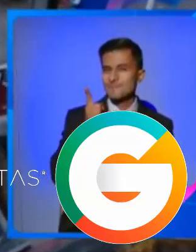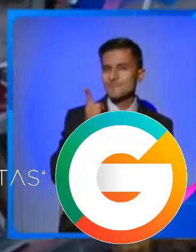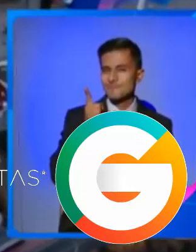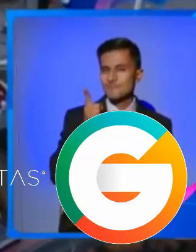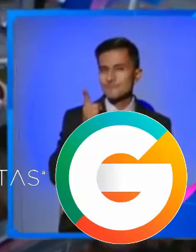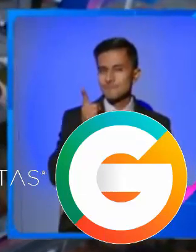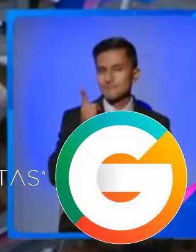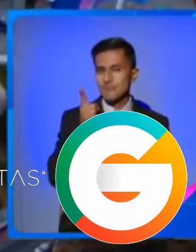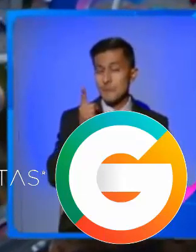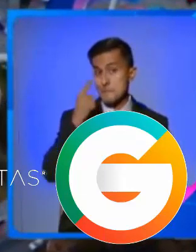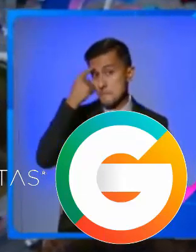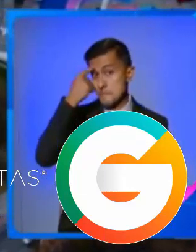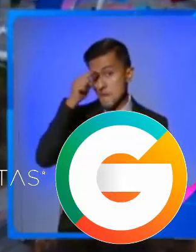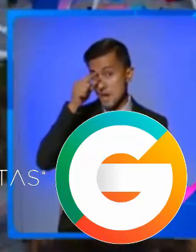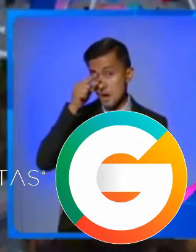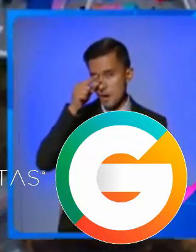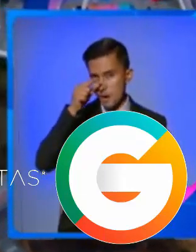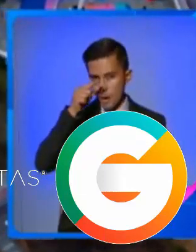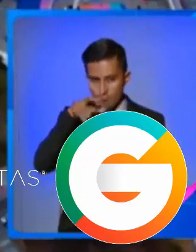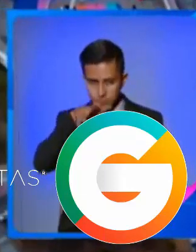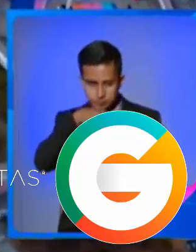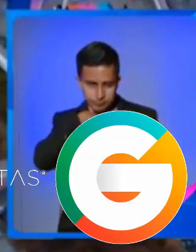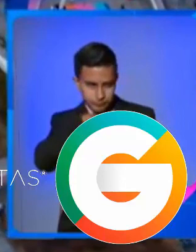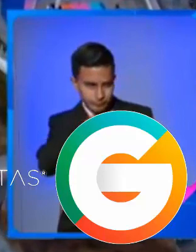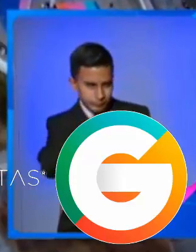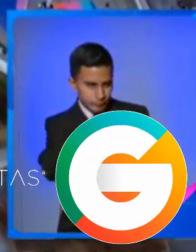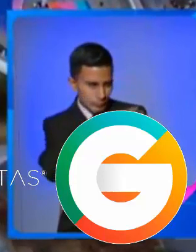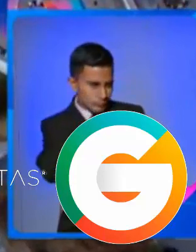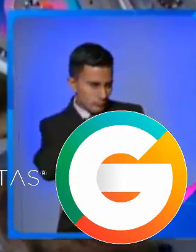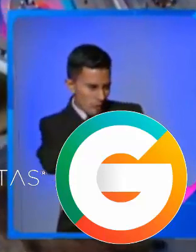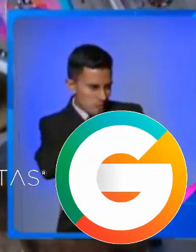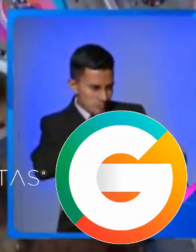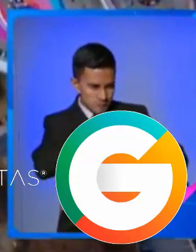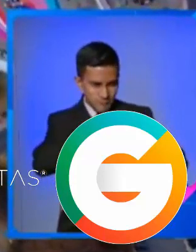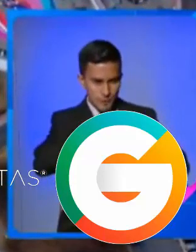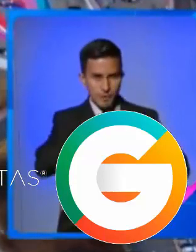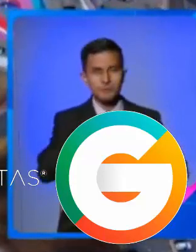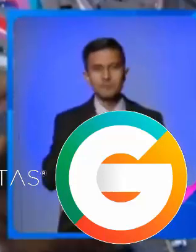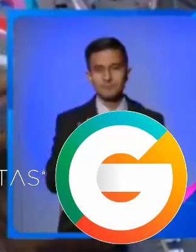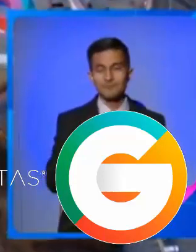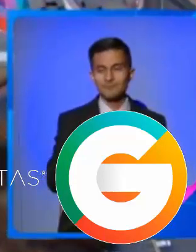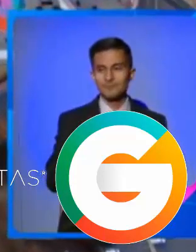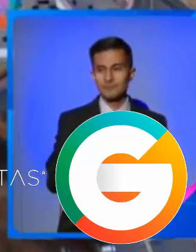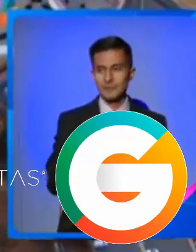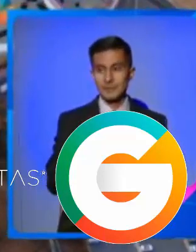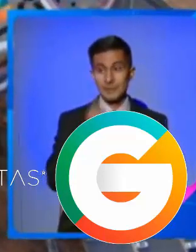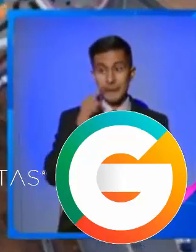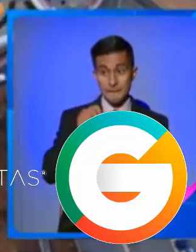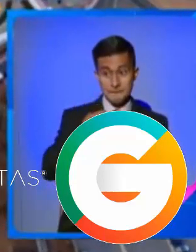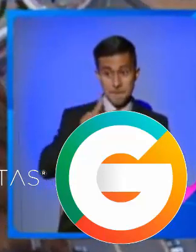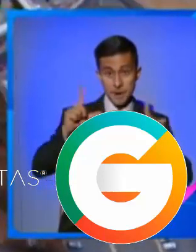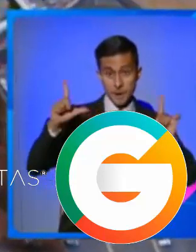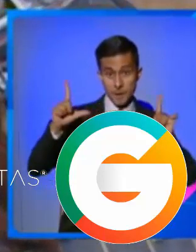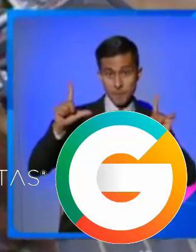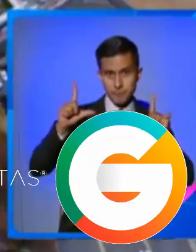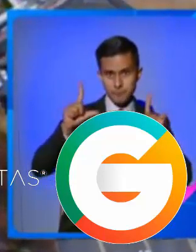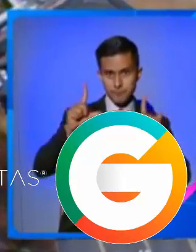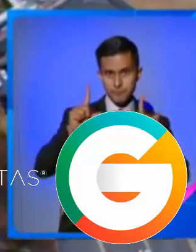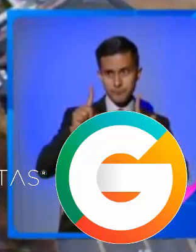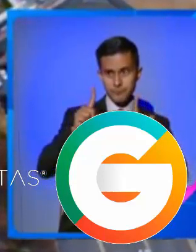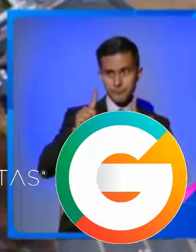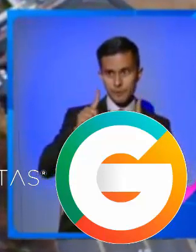se trata de combatir la delincuencia. ¿Por qué? Ahí está saliendo el zoom, para que se den una idea de dónde está